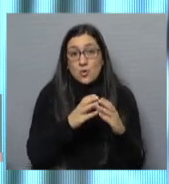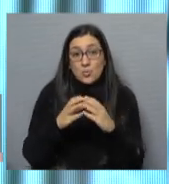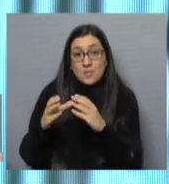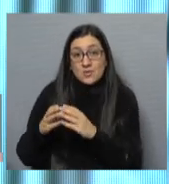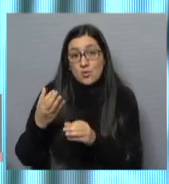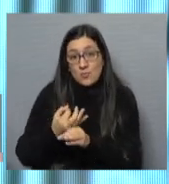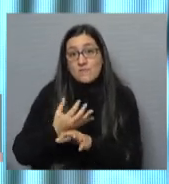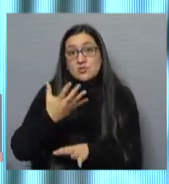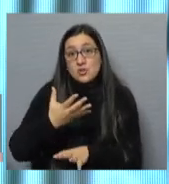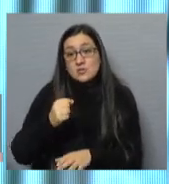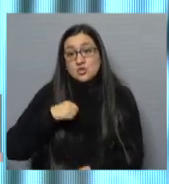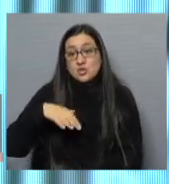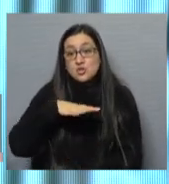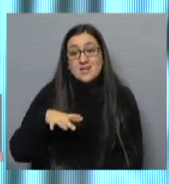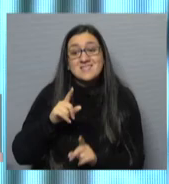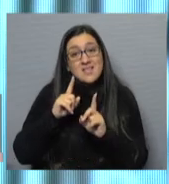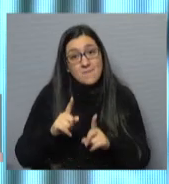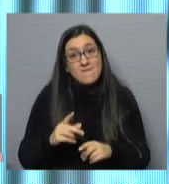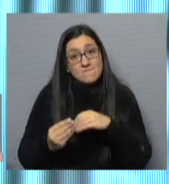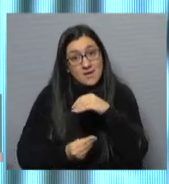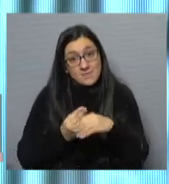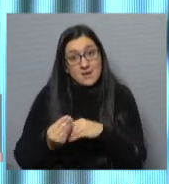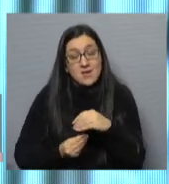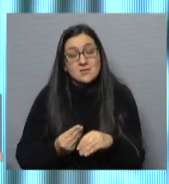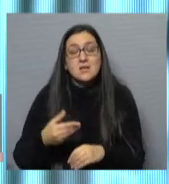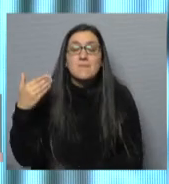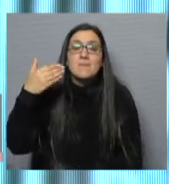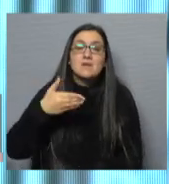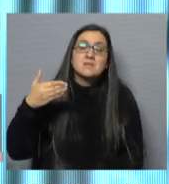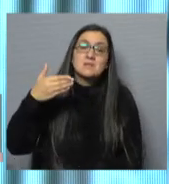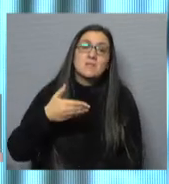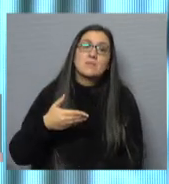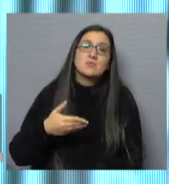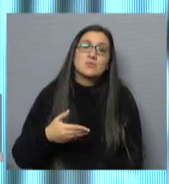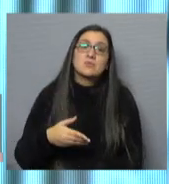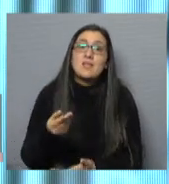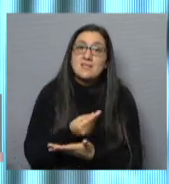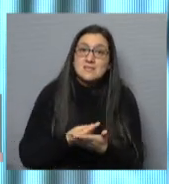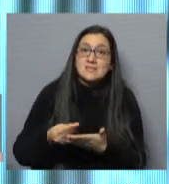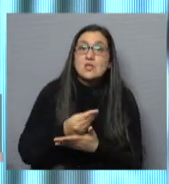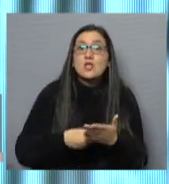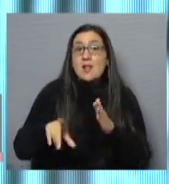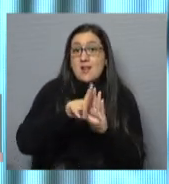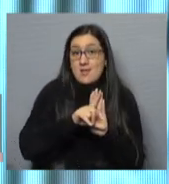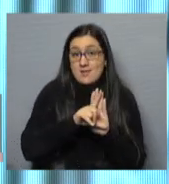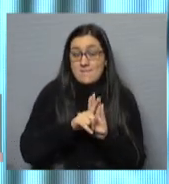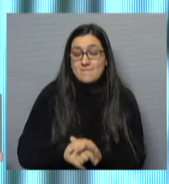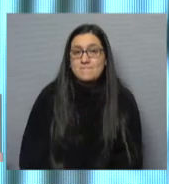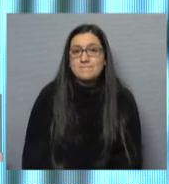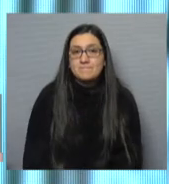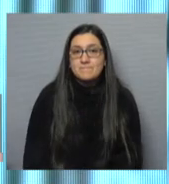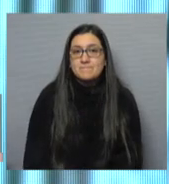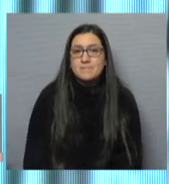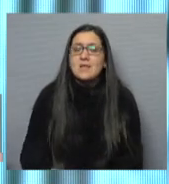de profesionales sociales y familiares, participamos del diseño de esa ley. Es decir, es